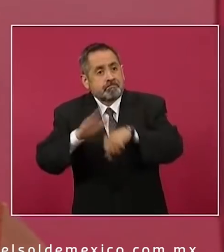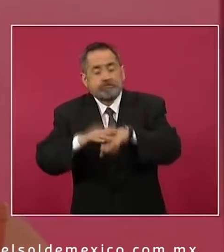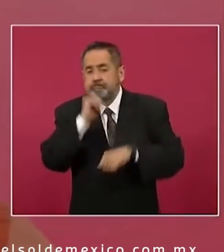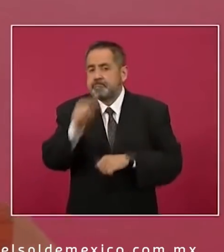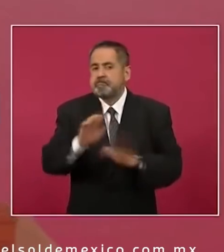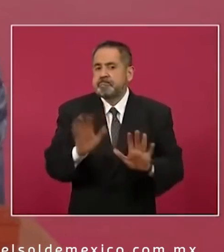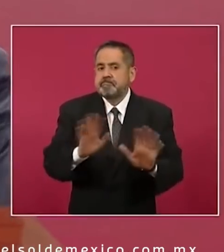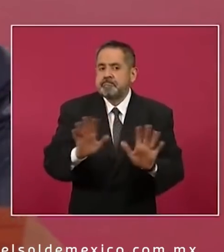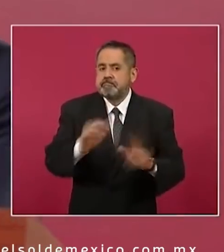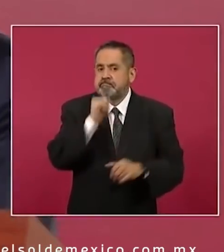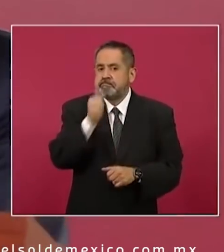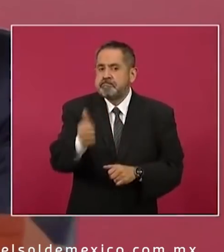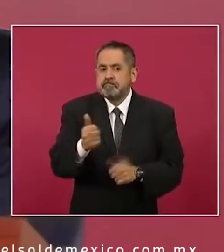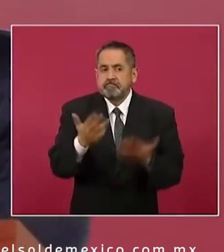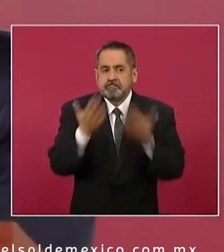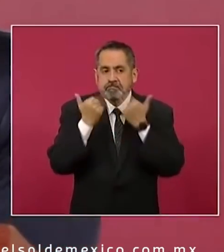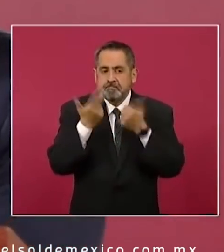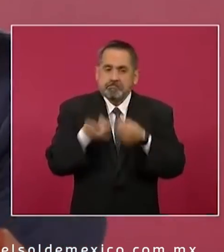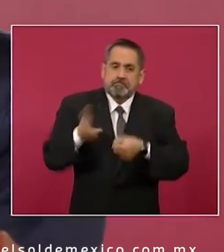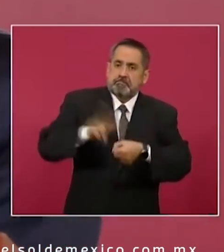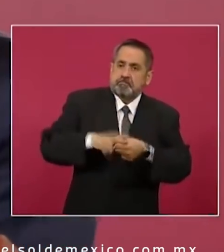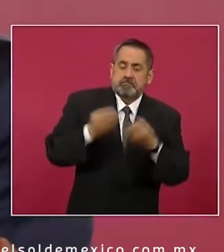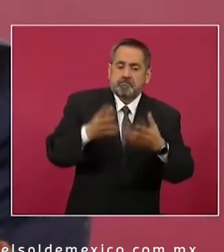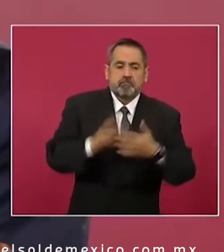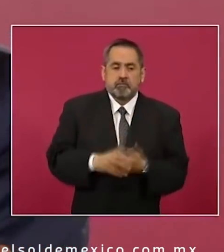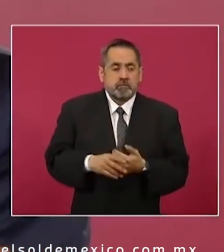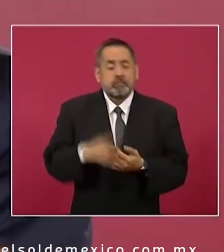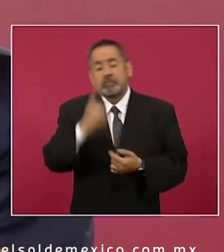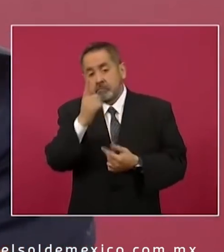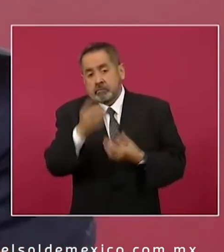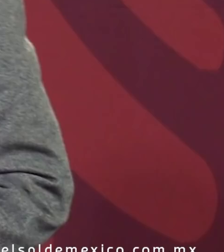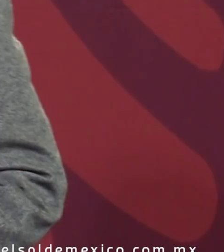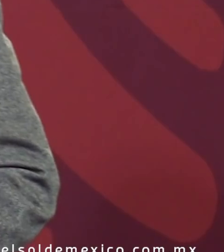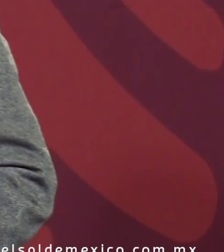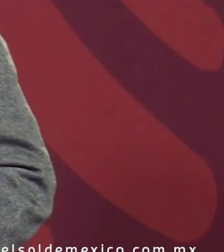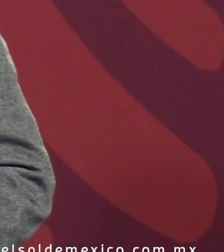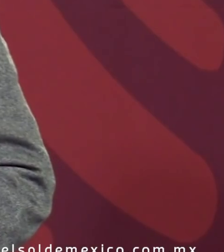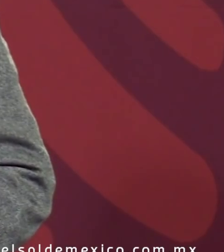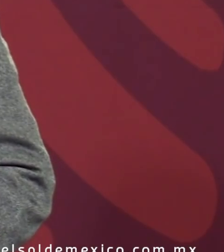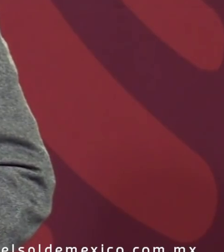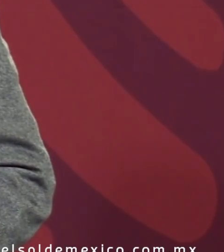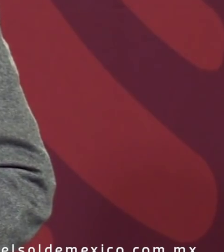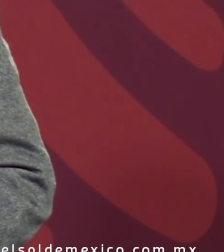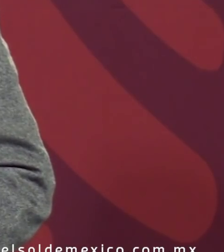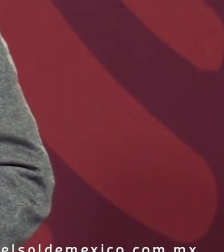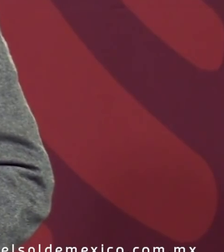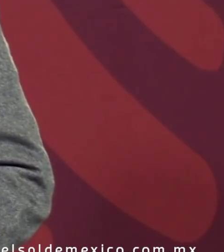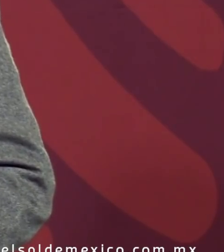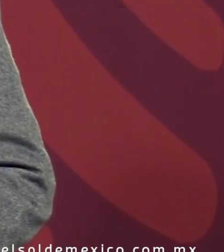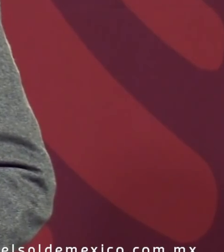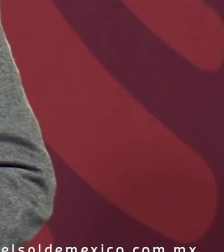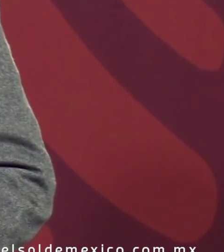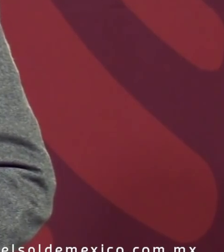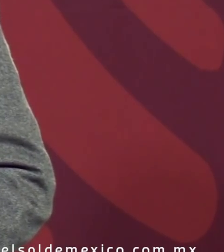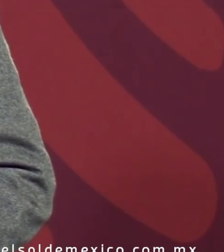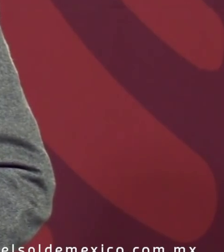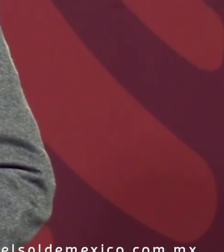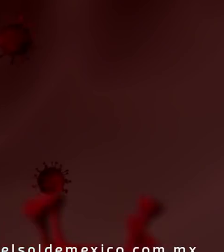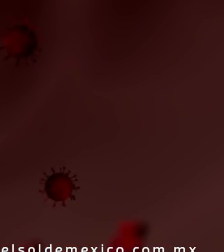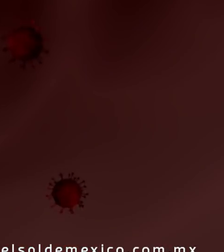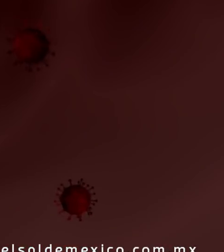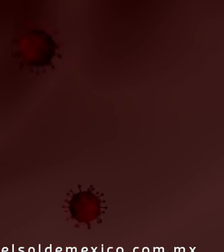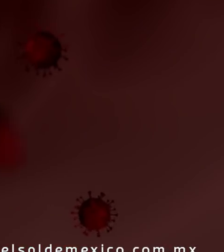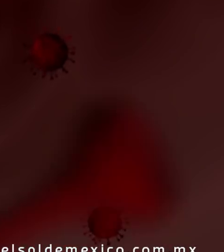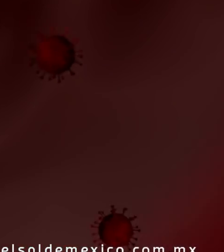más importante, no hay fallecimientos. Según datos del informe técnico de la Secretaría de